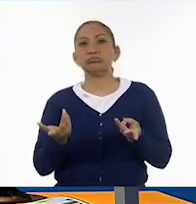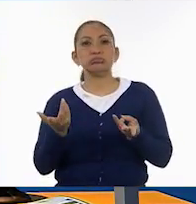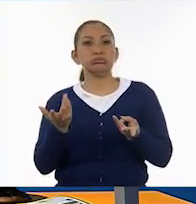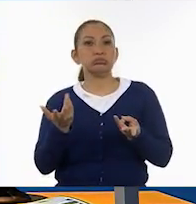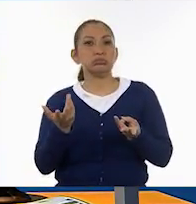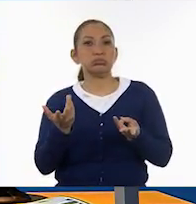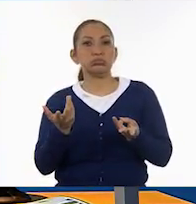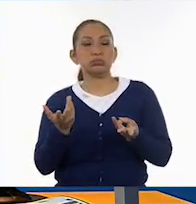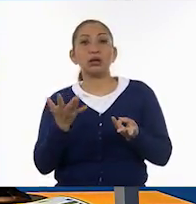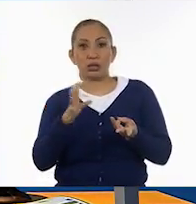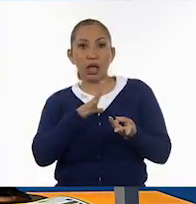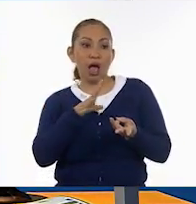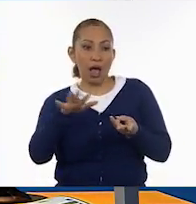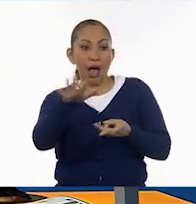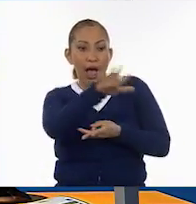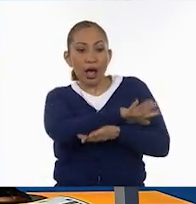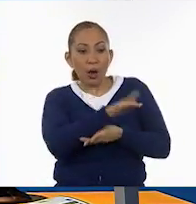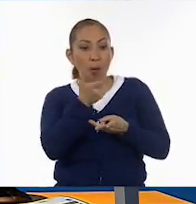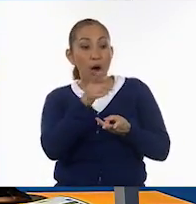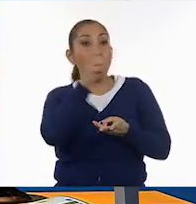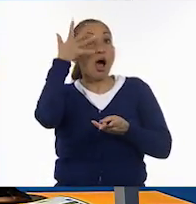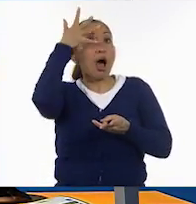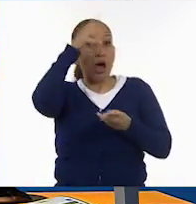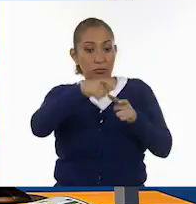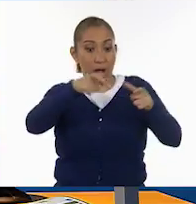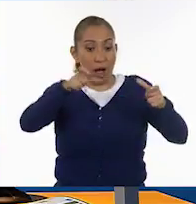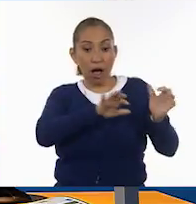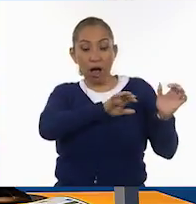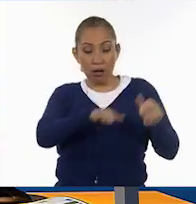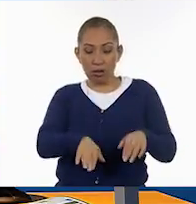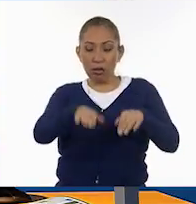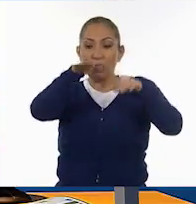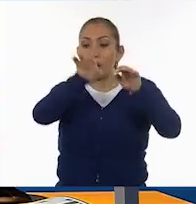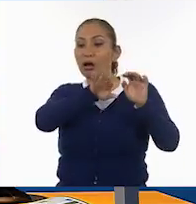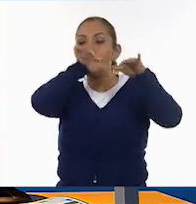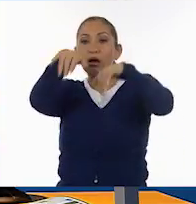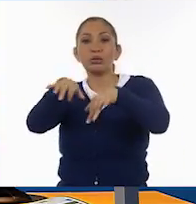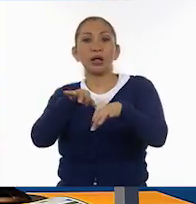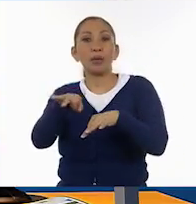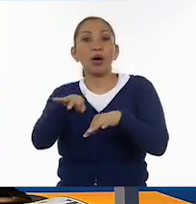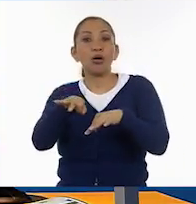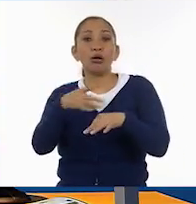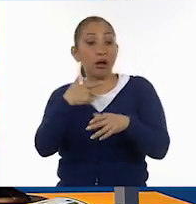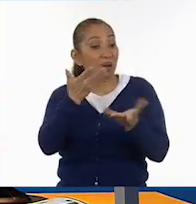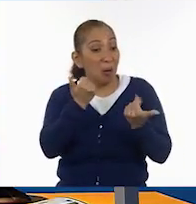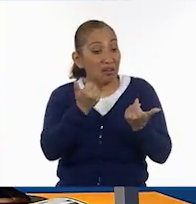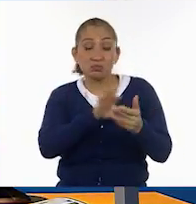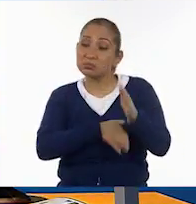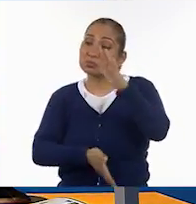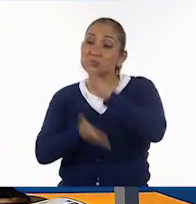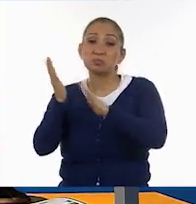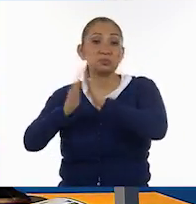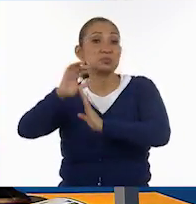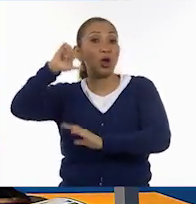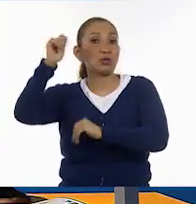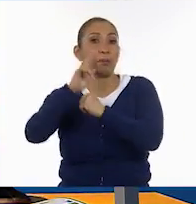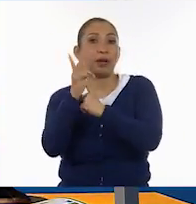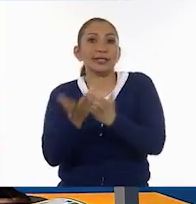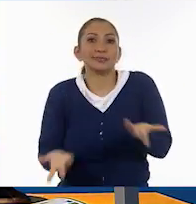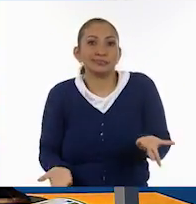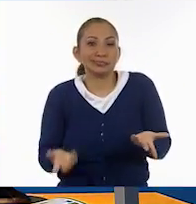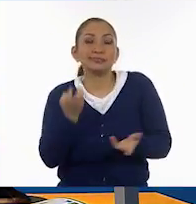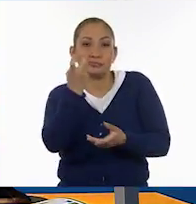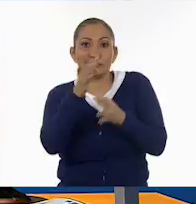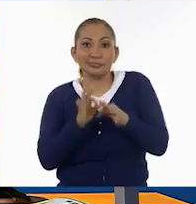y precisamente que haya fuentes de empleo, porque si no, van a dejar el país. Entonces, todo esto pues nos hace